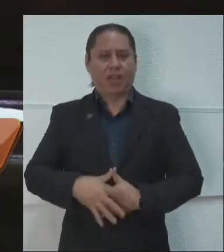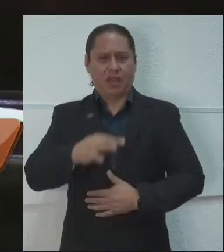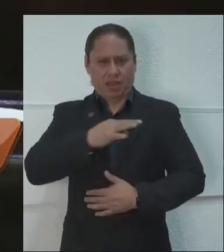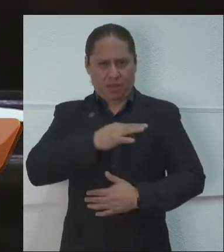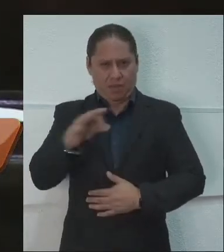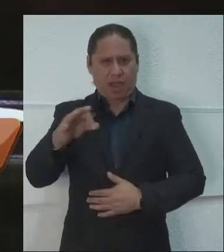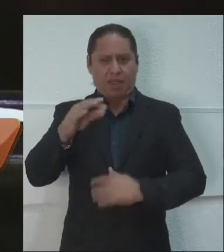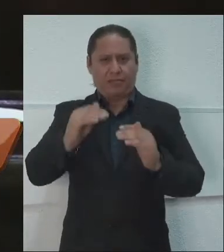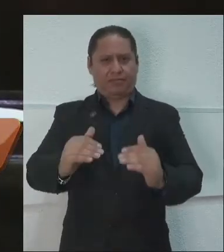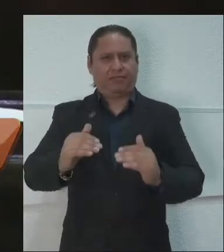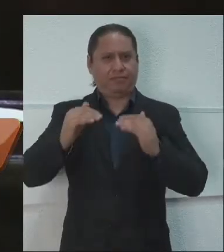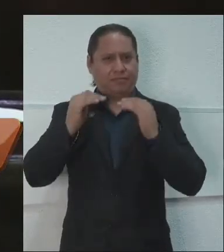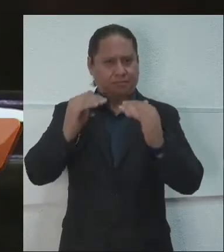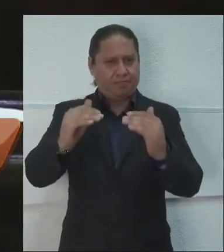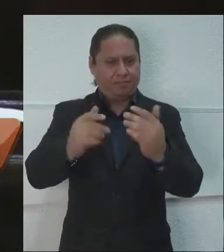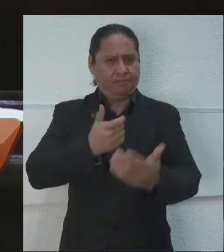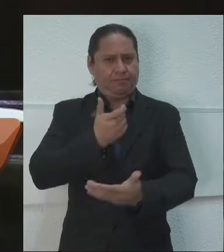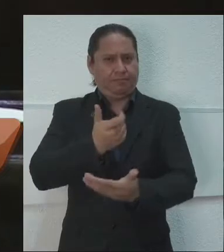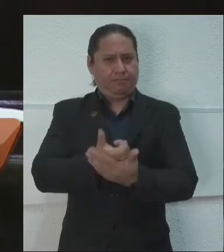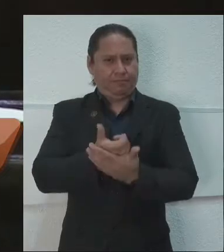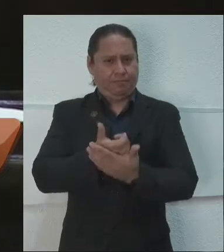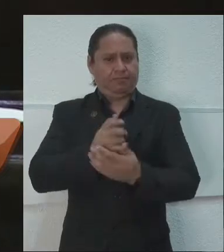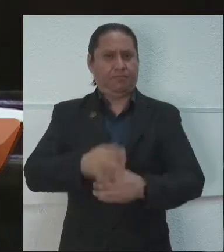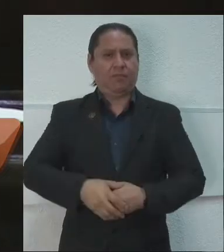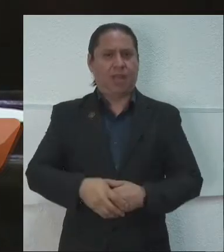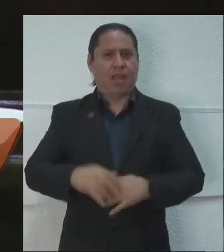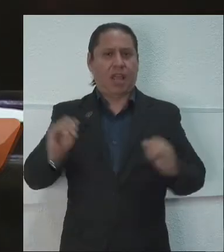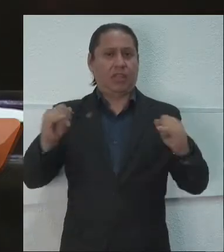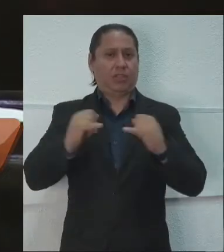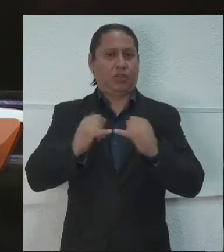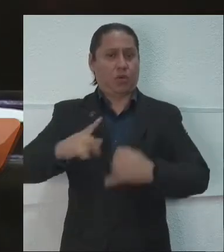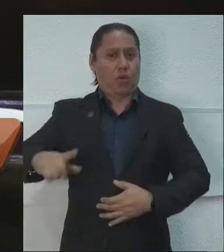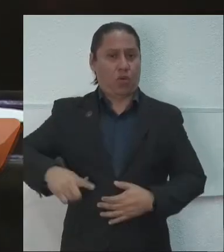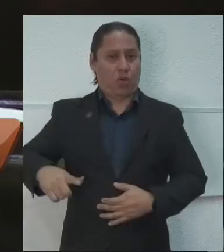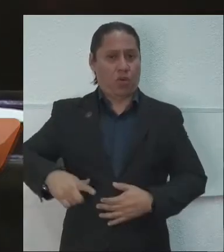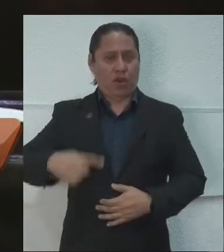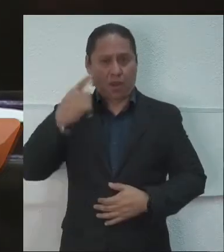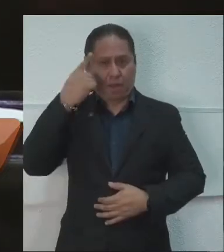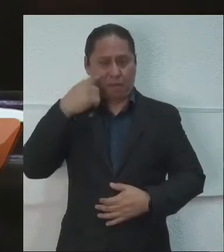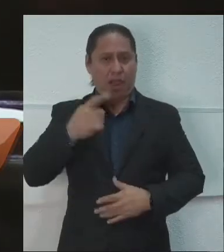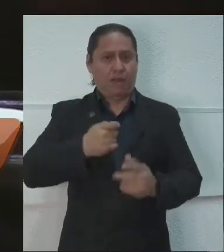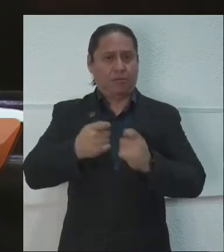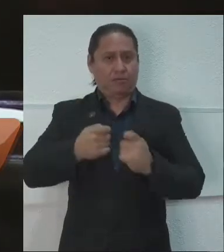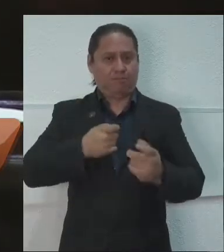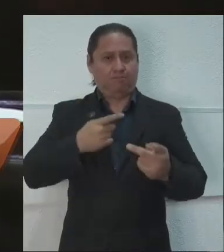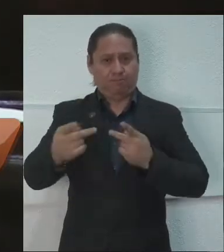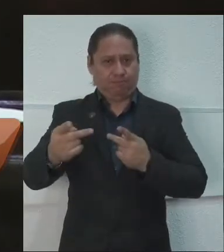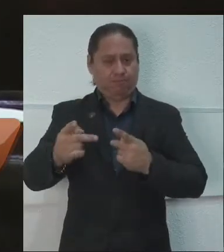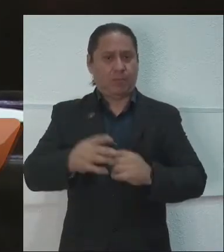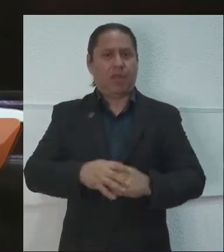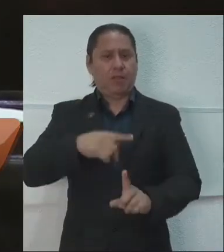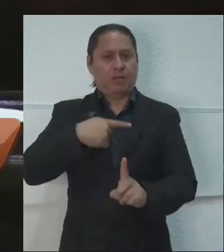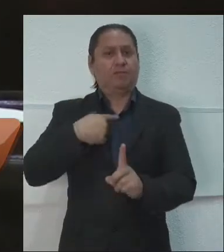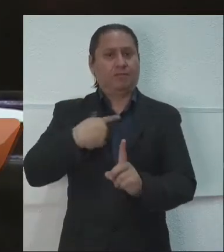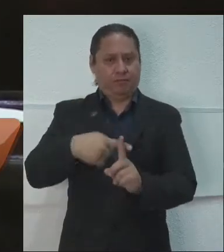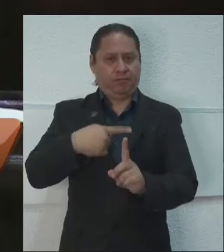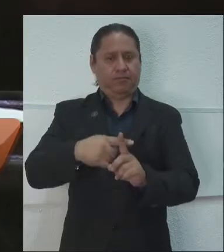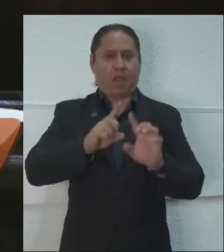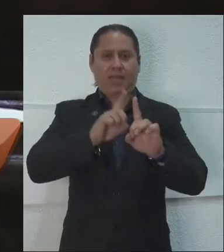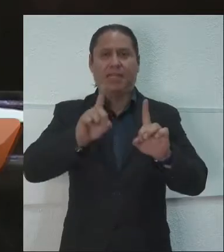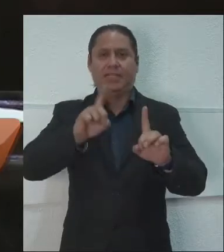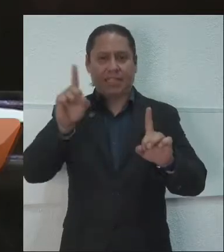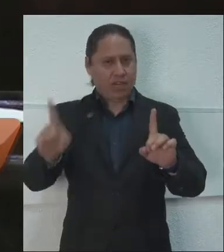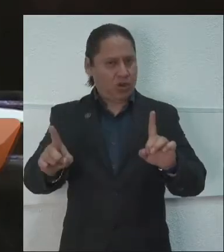reconsideren aumentar los presupuestos para las dependencias encargadas de ejercer las políticas públicas a favor del desarrollo de los